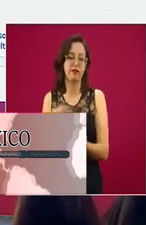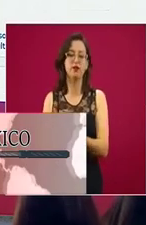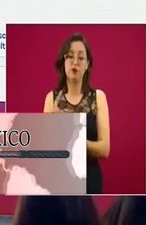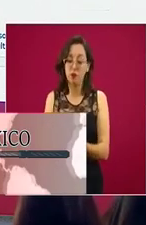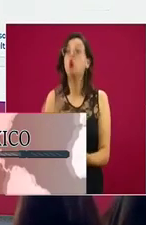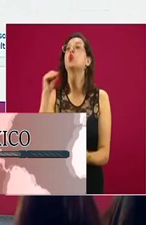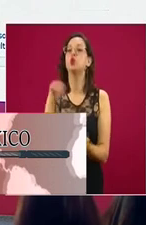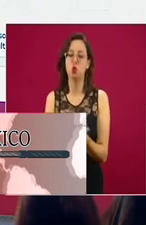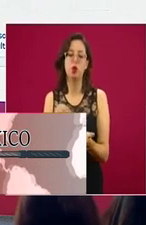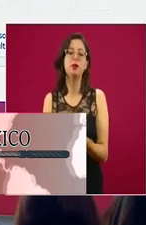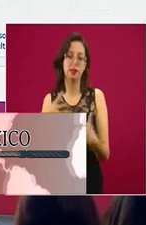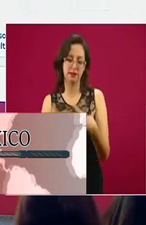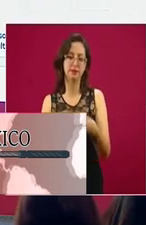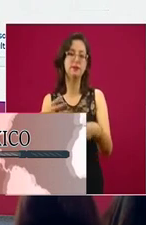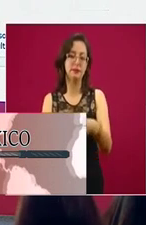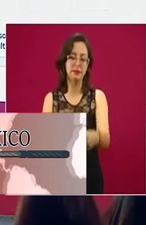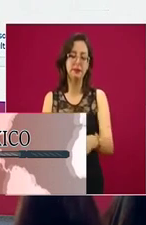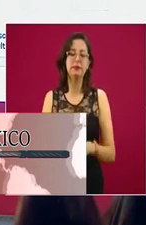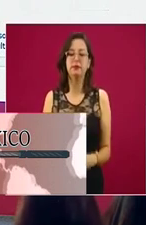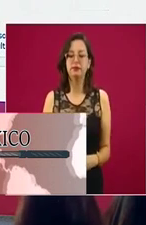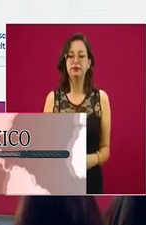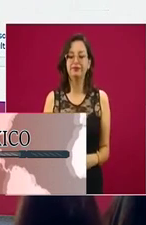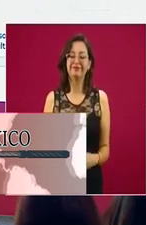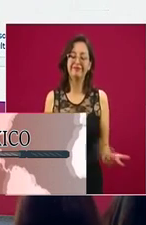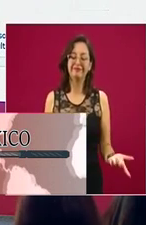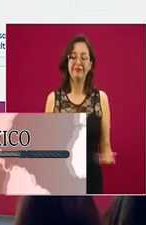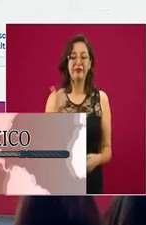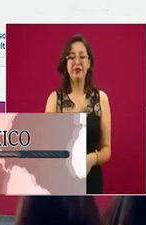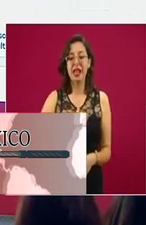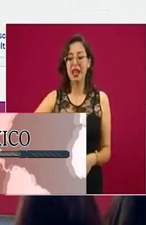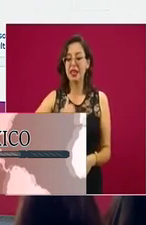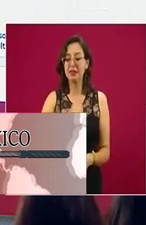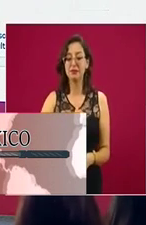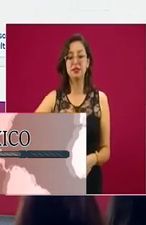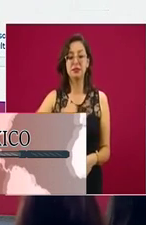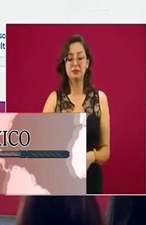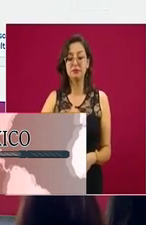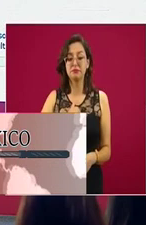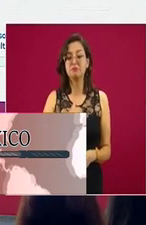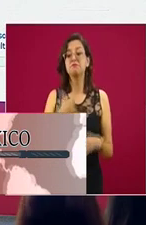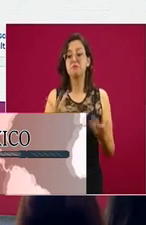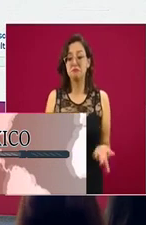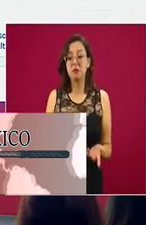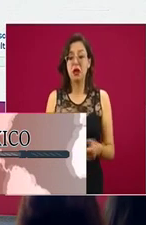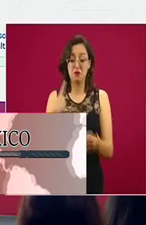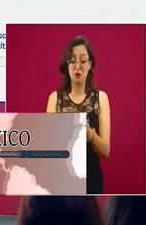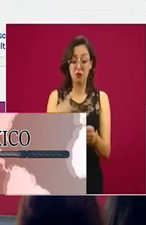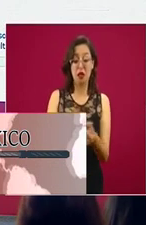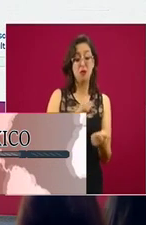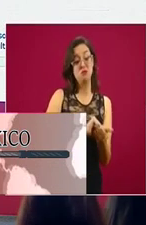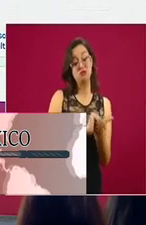sido registradas con esta enfermedad. Muy desafortunadamente, esta enfermedad puede causar una enfermedad